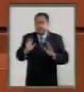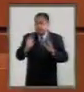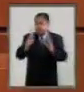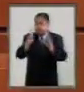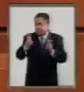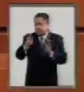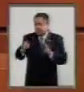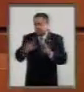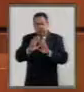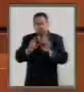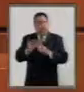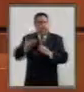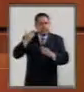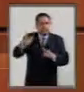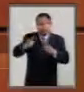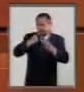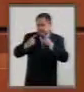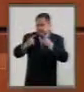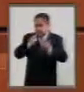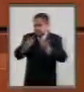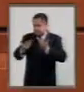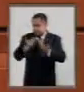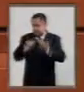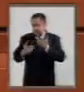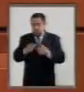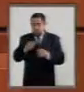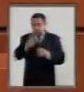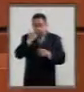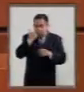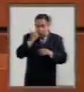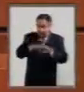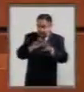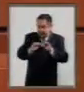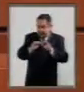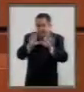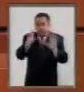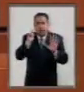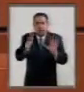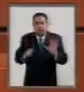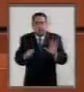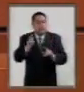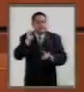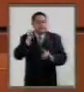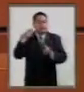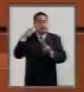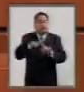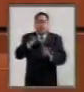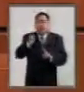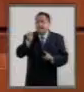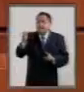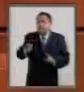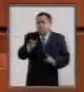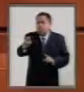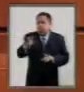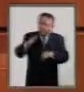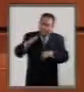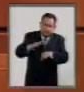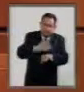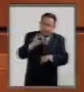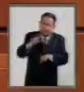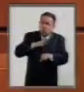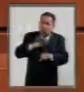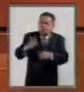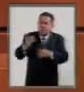que ha sido ampliamente discutido. De hecho, lo que quiero que quede claro es, básicamente era una pregunta de por qué no ha